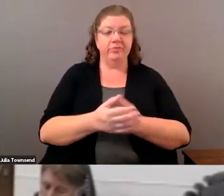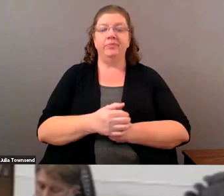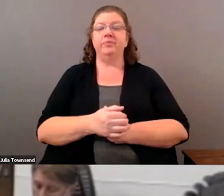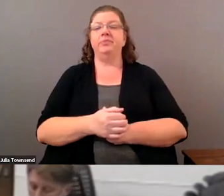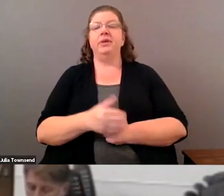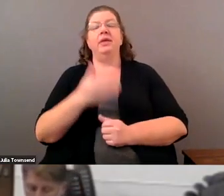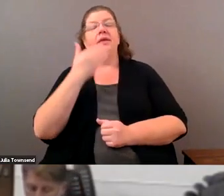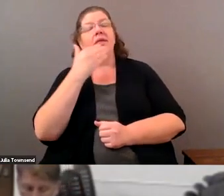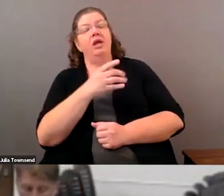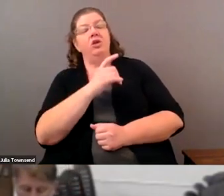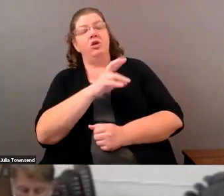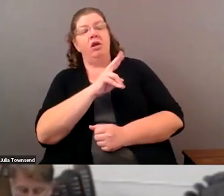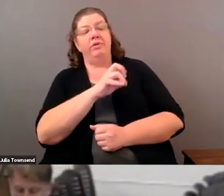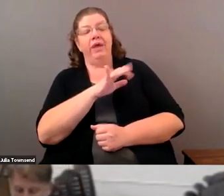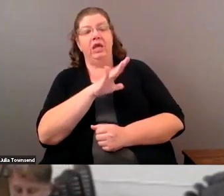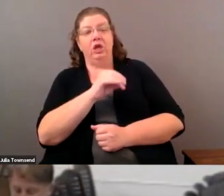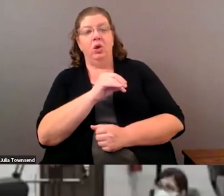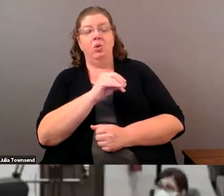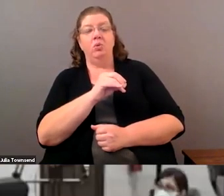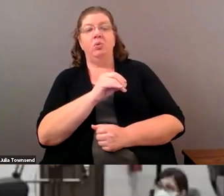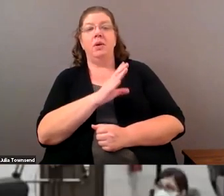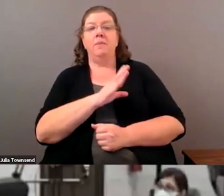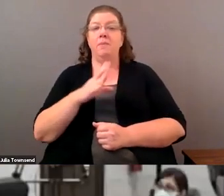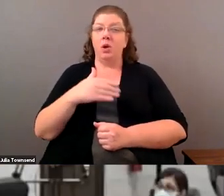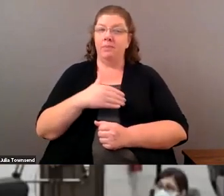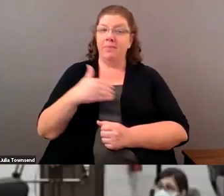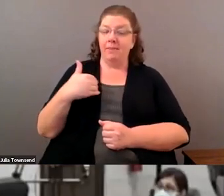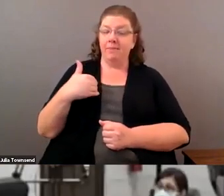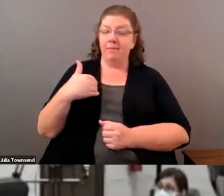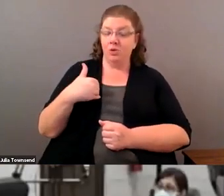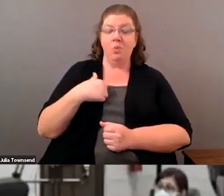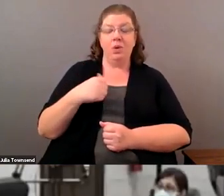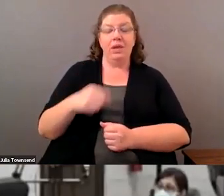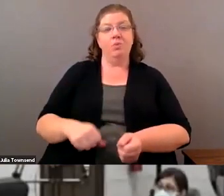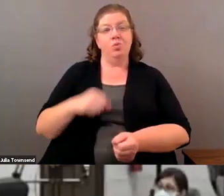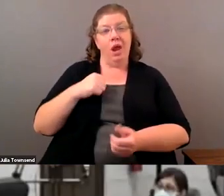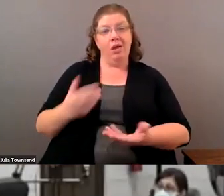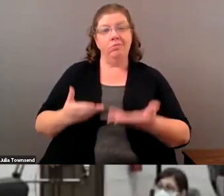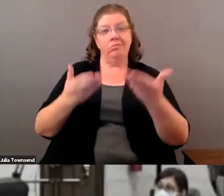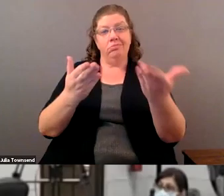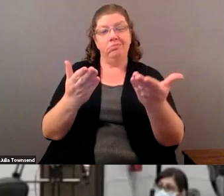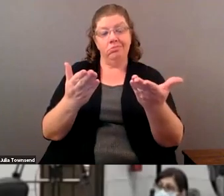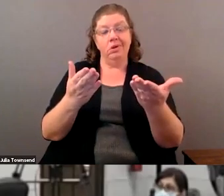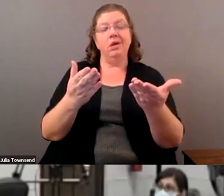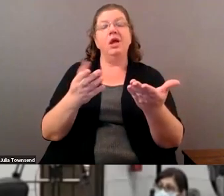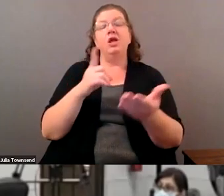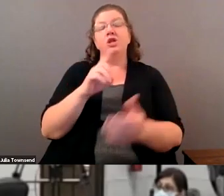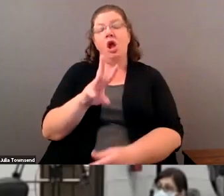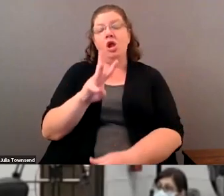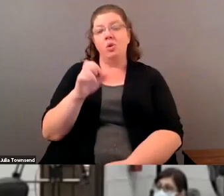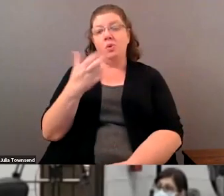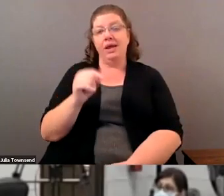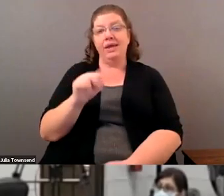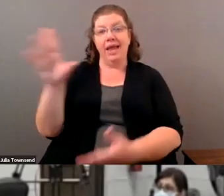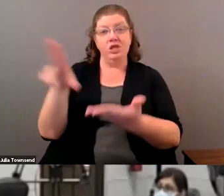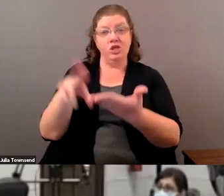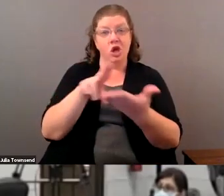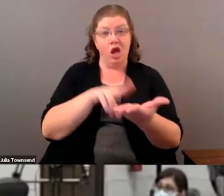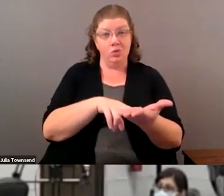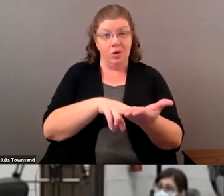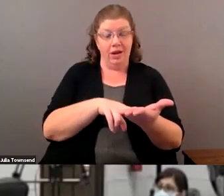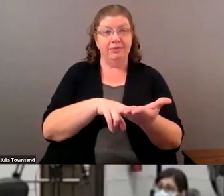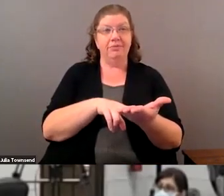superintendente maldonado para un par de comentarios antes de volver con ustedes para su consideración sí muy bien gracias doctor